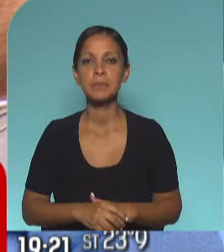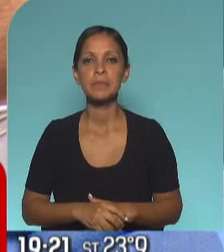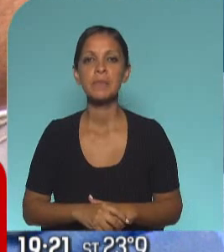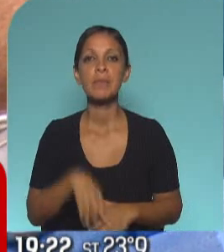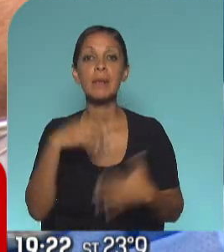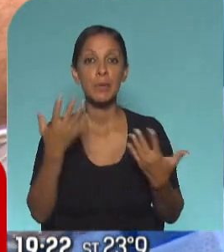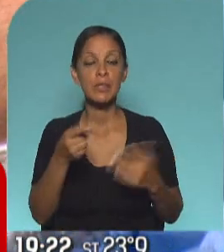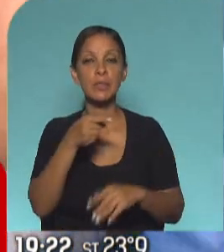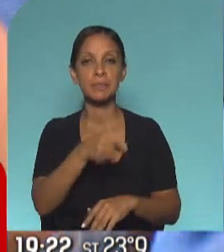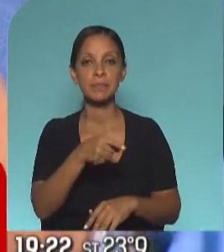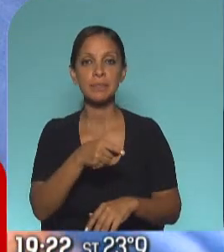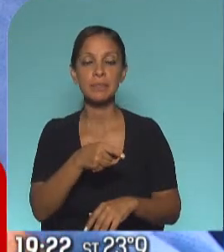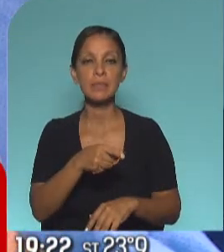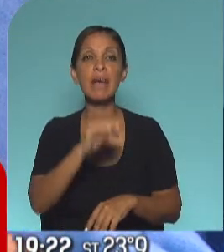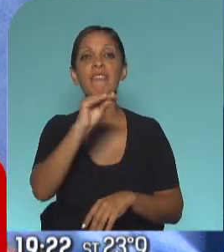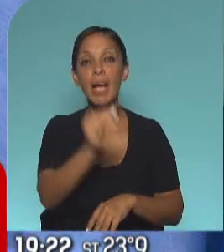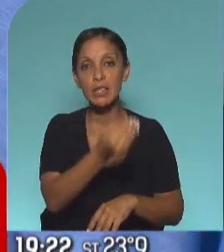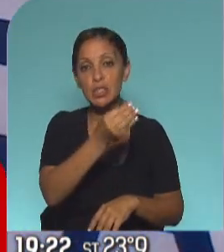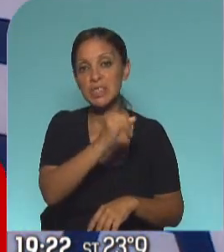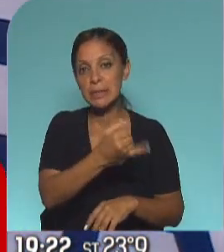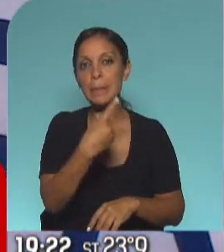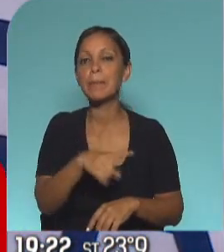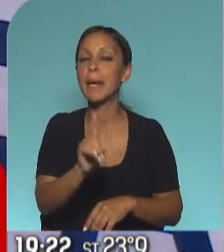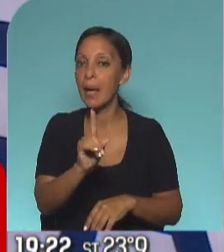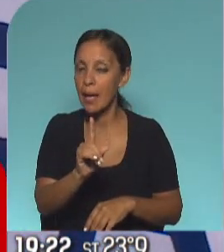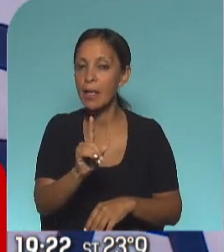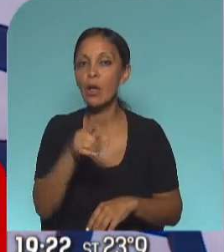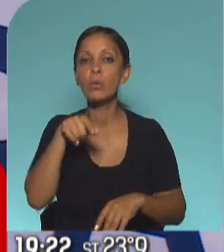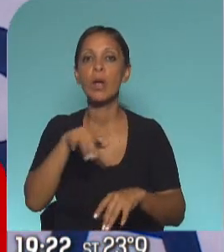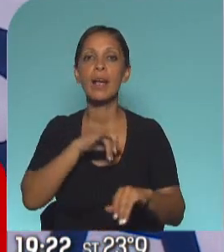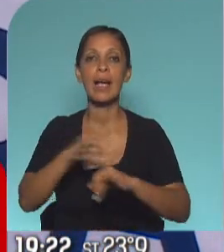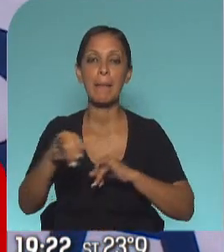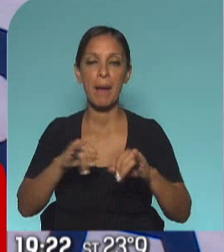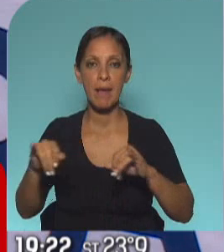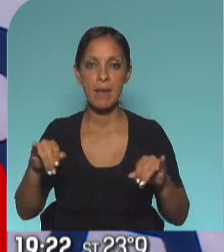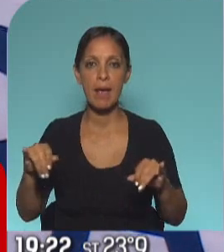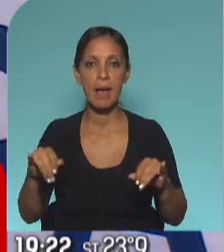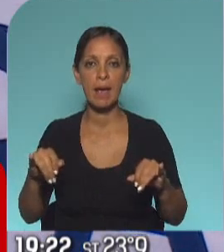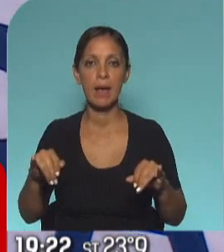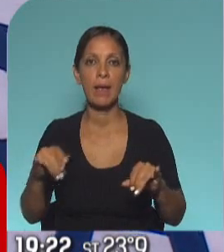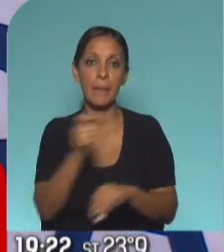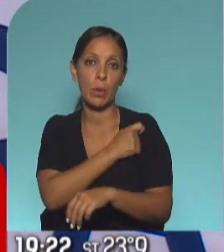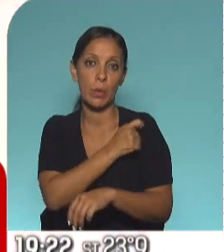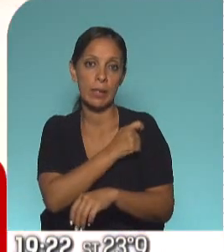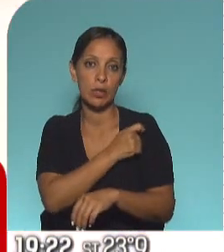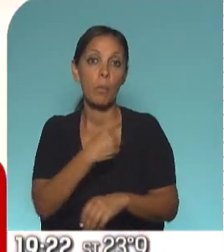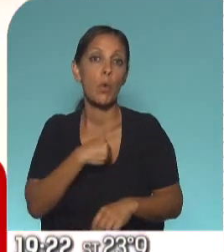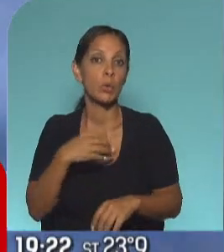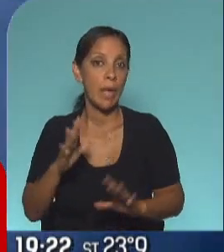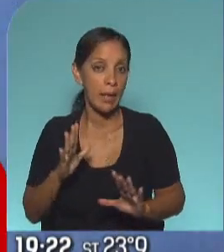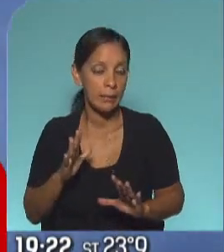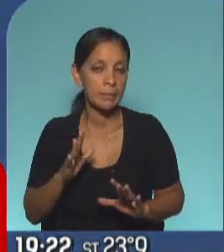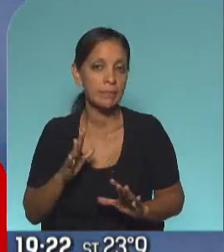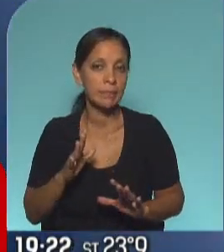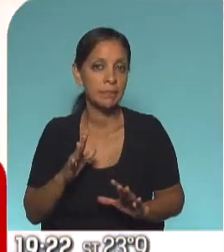sentido, fracasó, pero aún así, como es una campaña, es una vacunación voluntaria, sí.